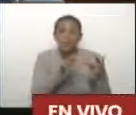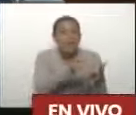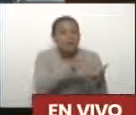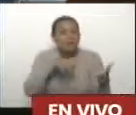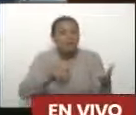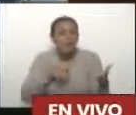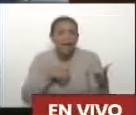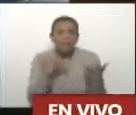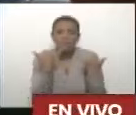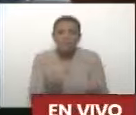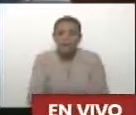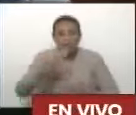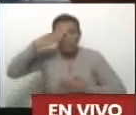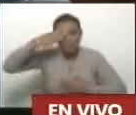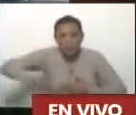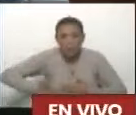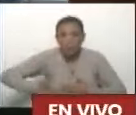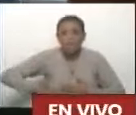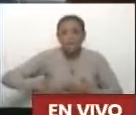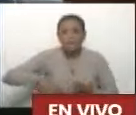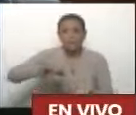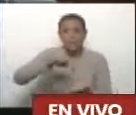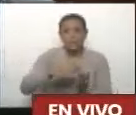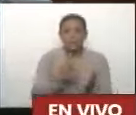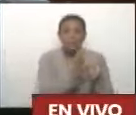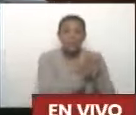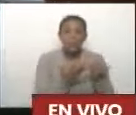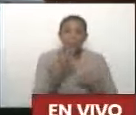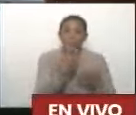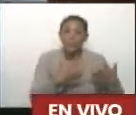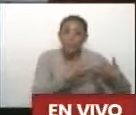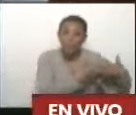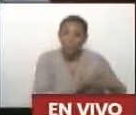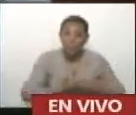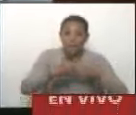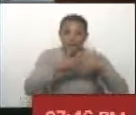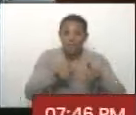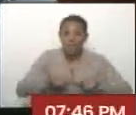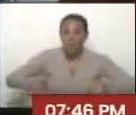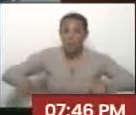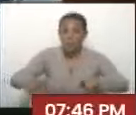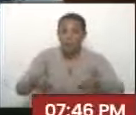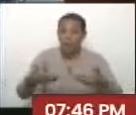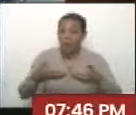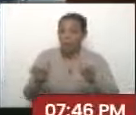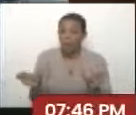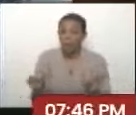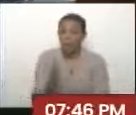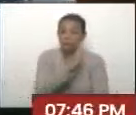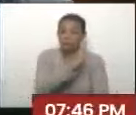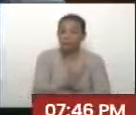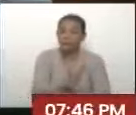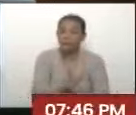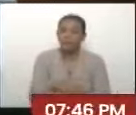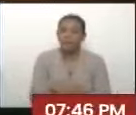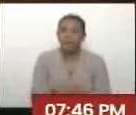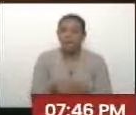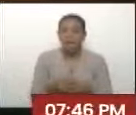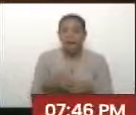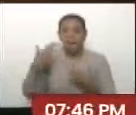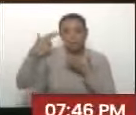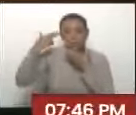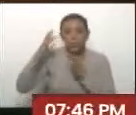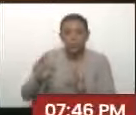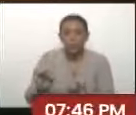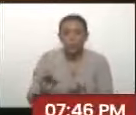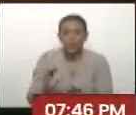inmediato de fuerzas y instalaciones militares norteamericanas de la región y el levant mientas las sanciones antiterroristas